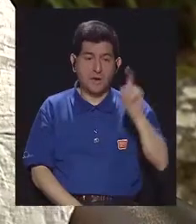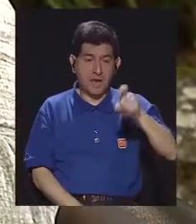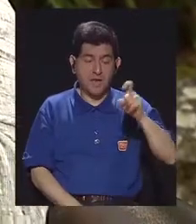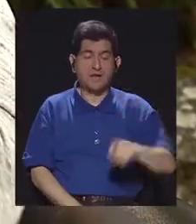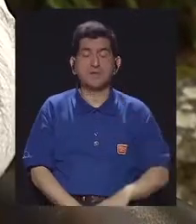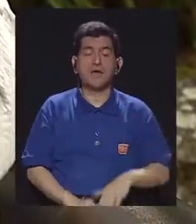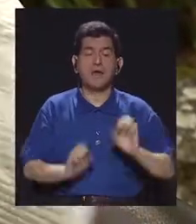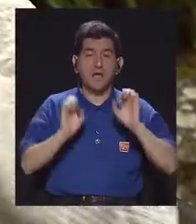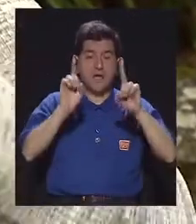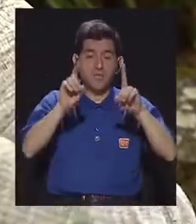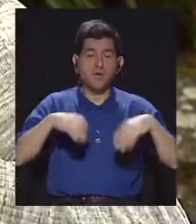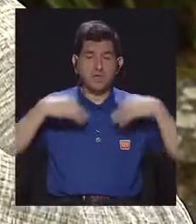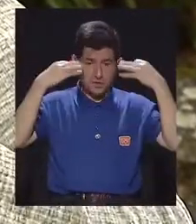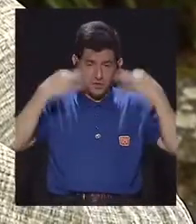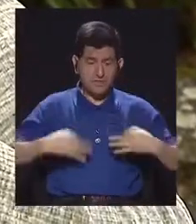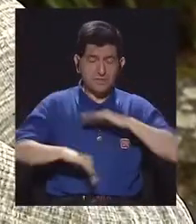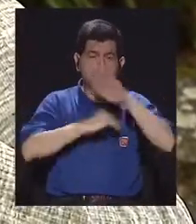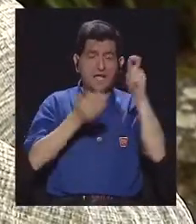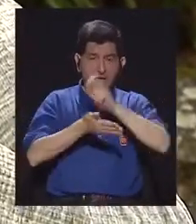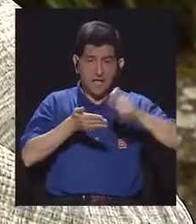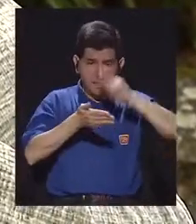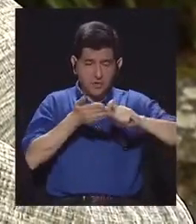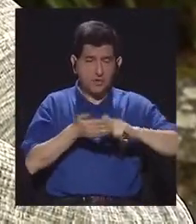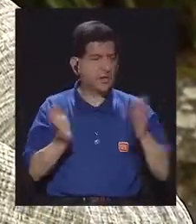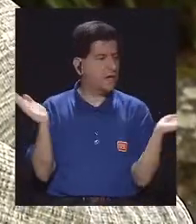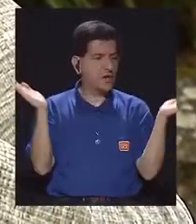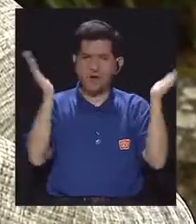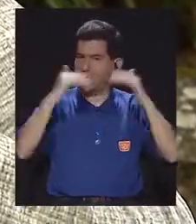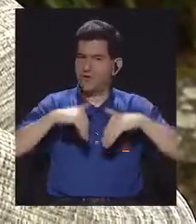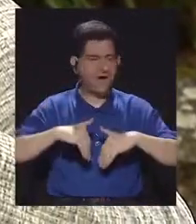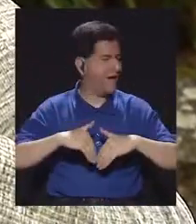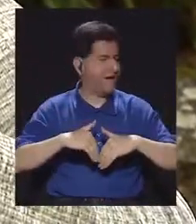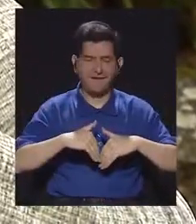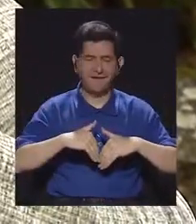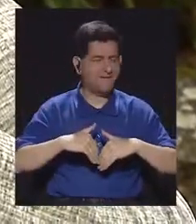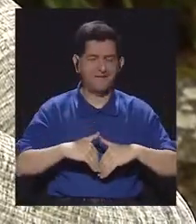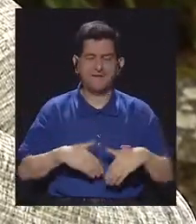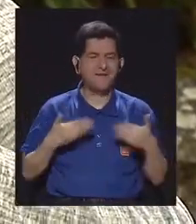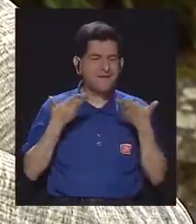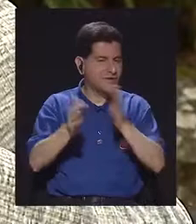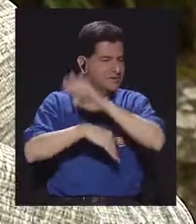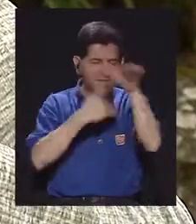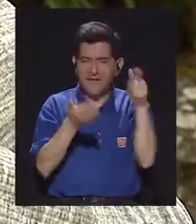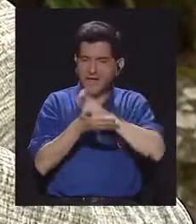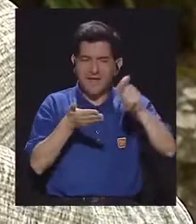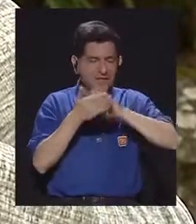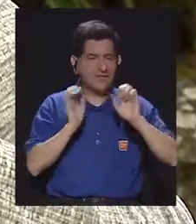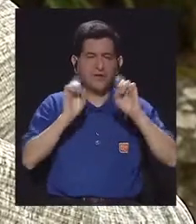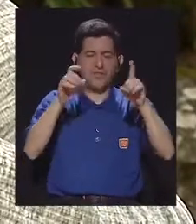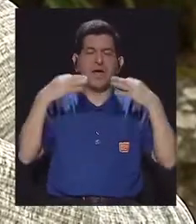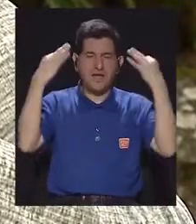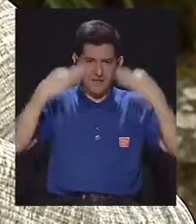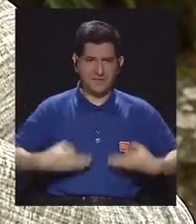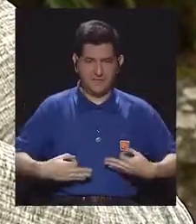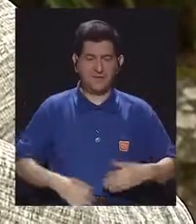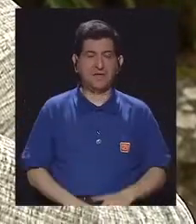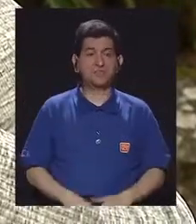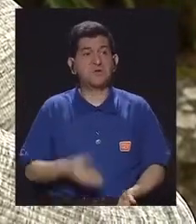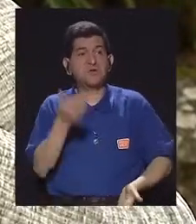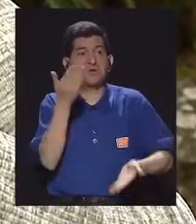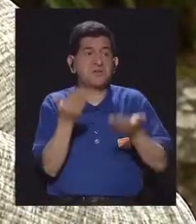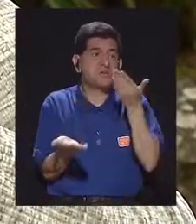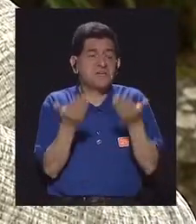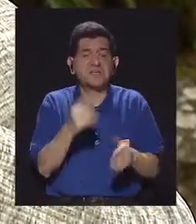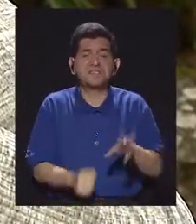tiene que haber educación física en todas las escuelas. No existe. No se da educación física en todas las escuelas. Se da educación física,